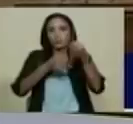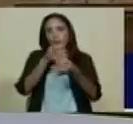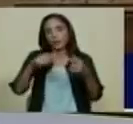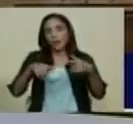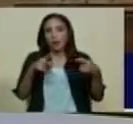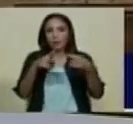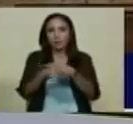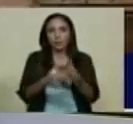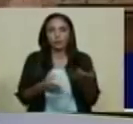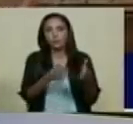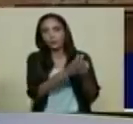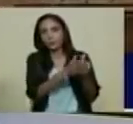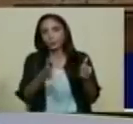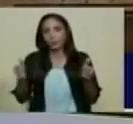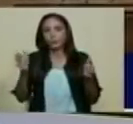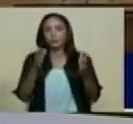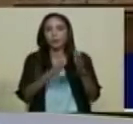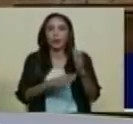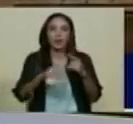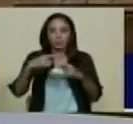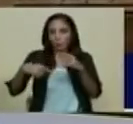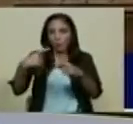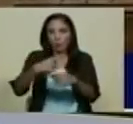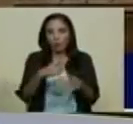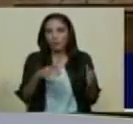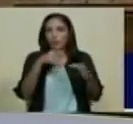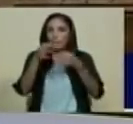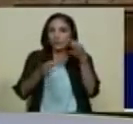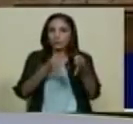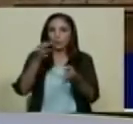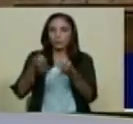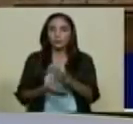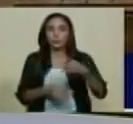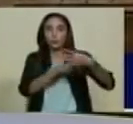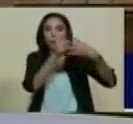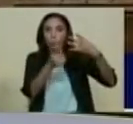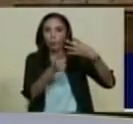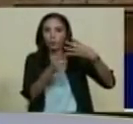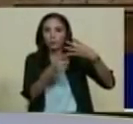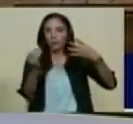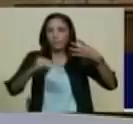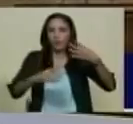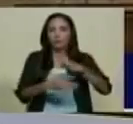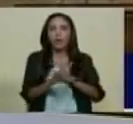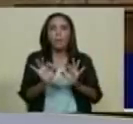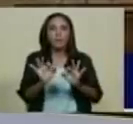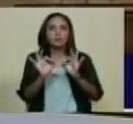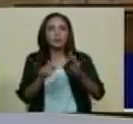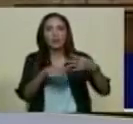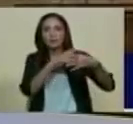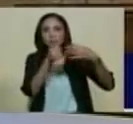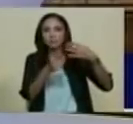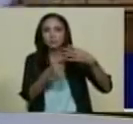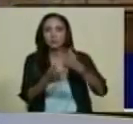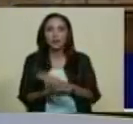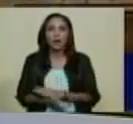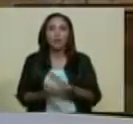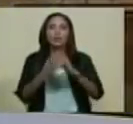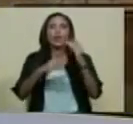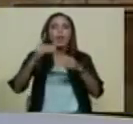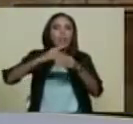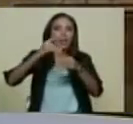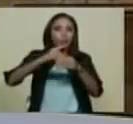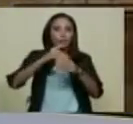inauguración y en el transcurso de los próximos años, ¿no? Y una cuarta carrera de especialidad en diseño de